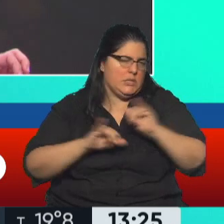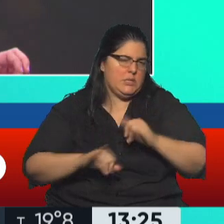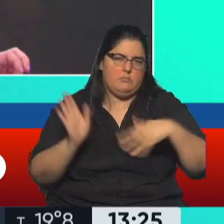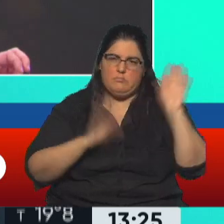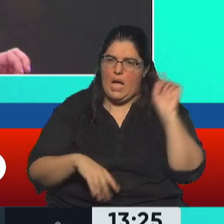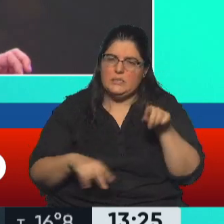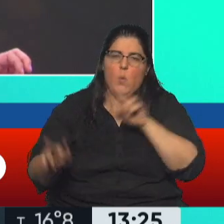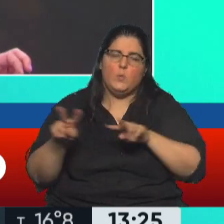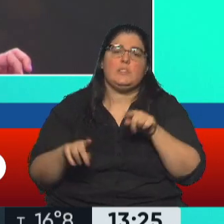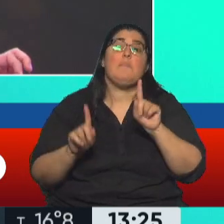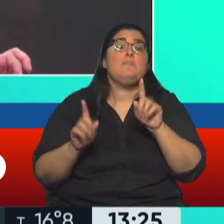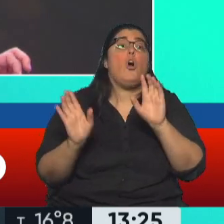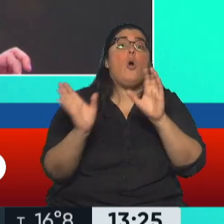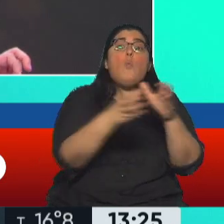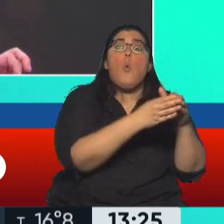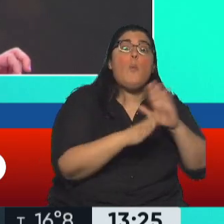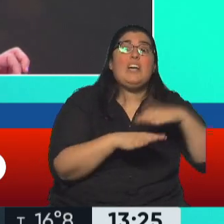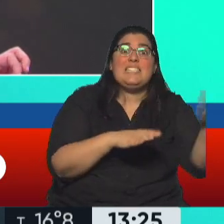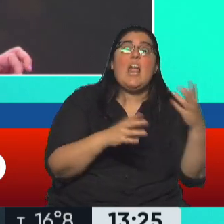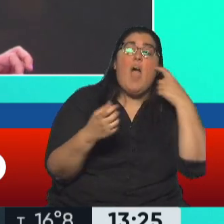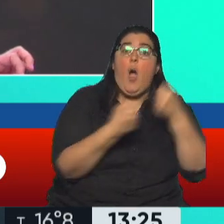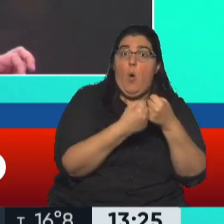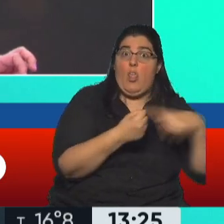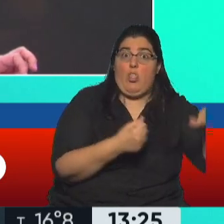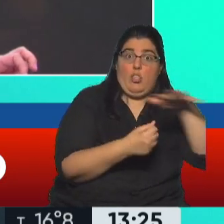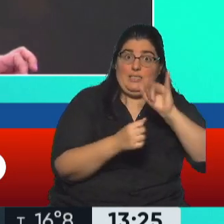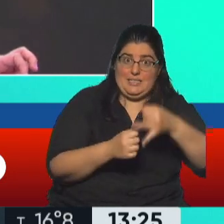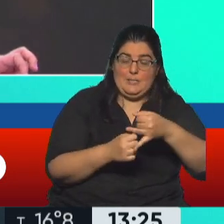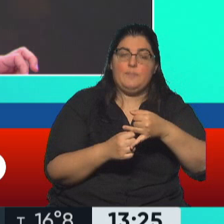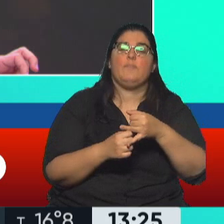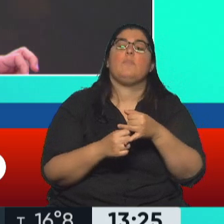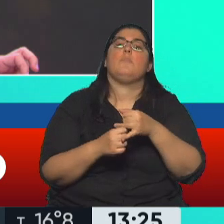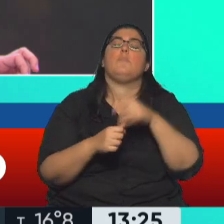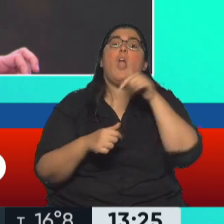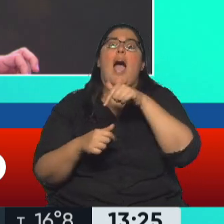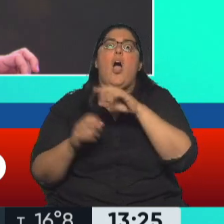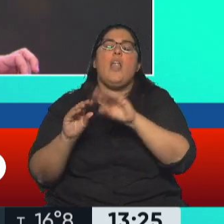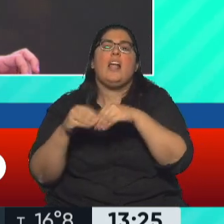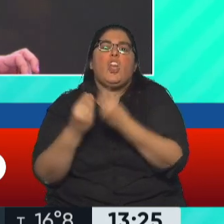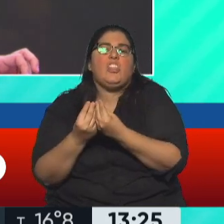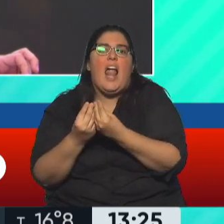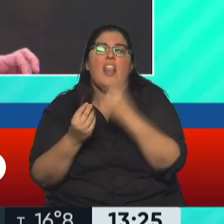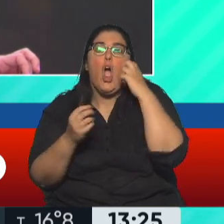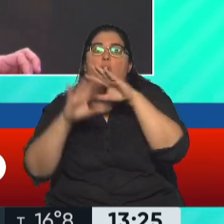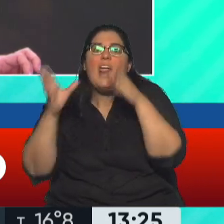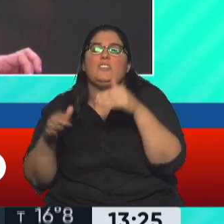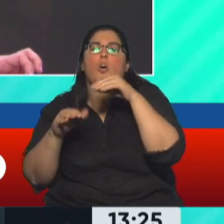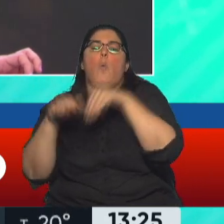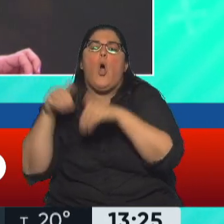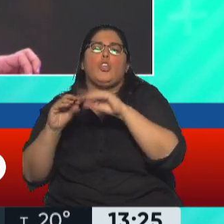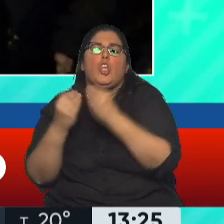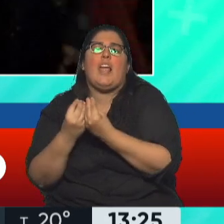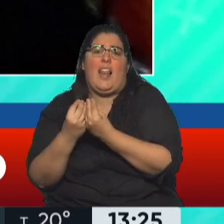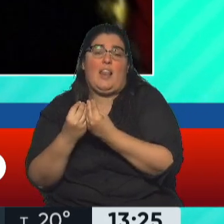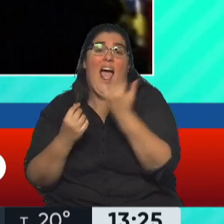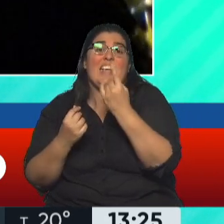agrupaciones de izquierda en el Perú, pero eso en este Parlamento representa sumados unos 42 votos de un Congreso de 130. Como ustedes